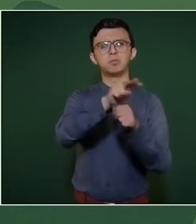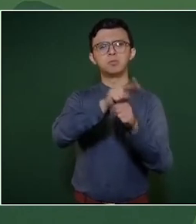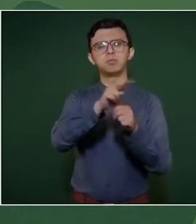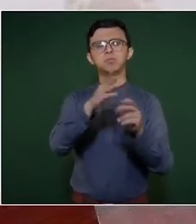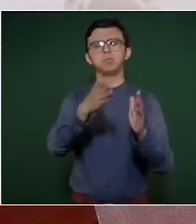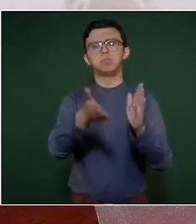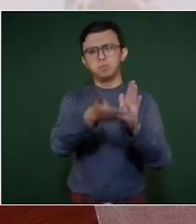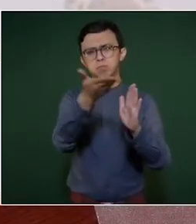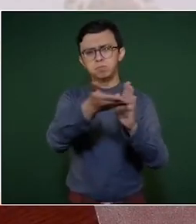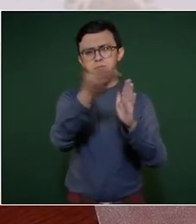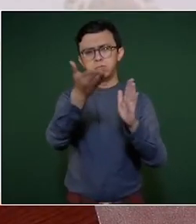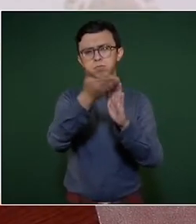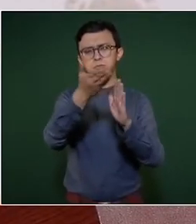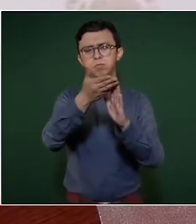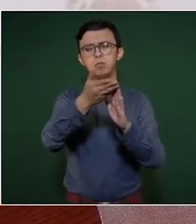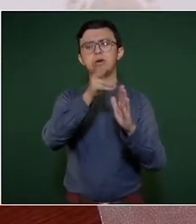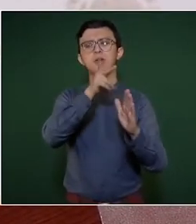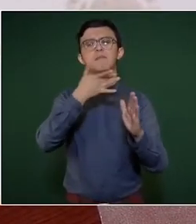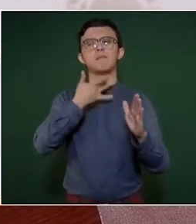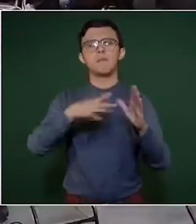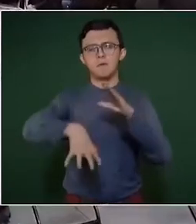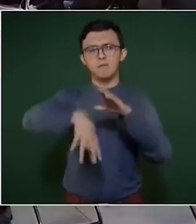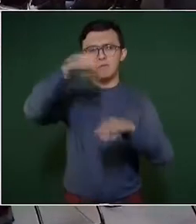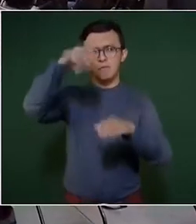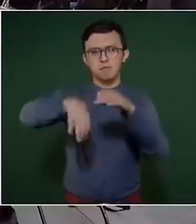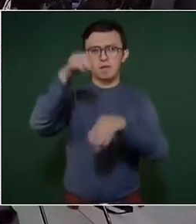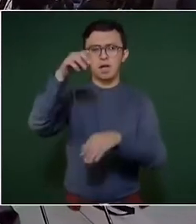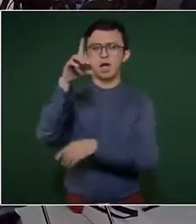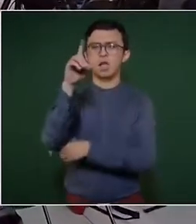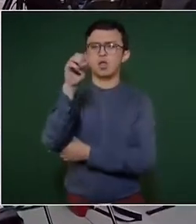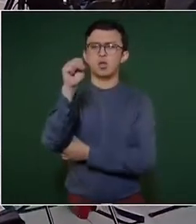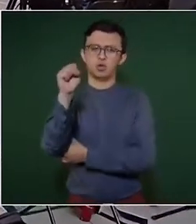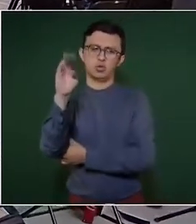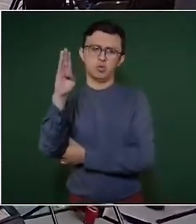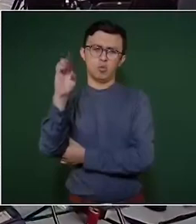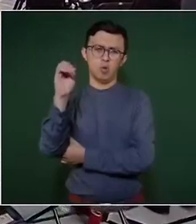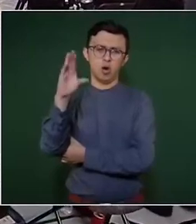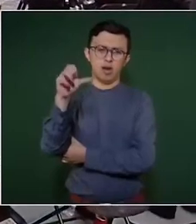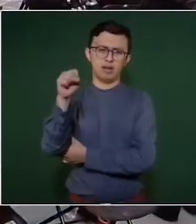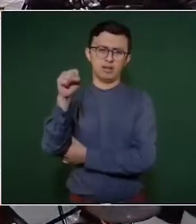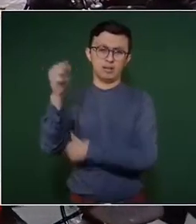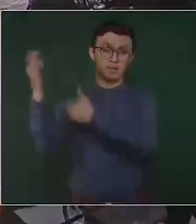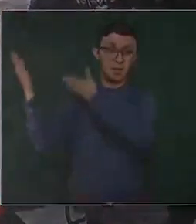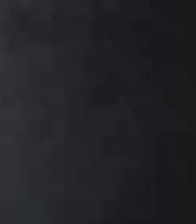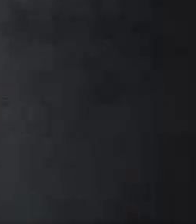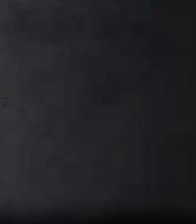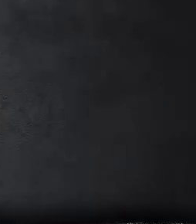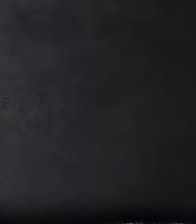No viene aquí a Veracruz, ¿verdad? Sí.